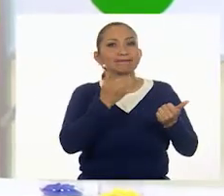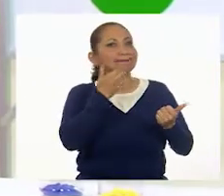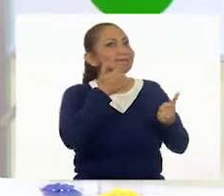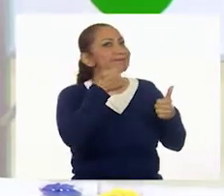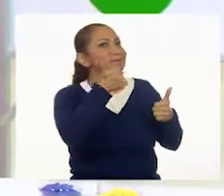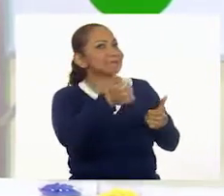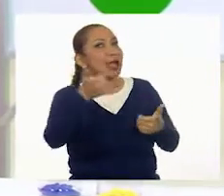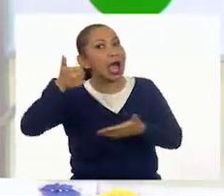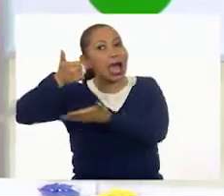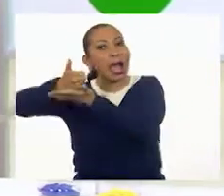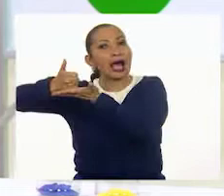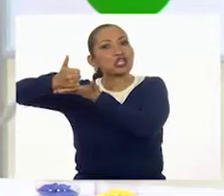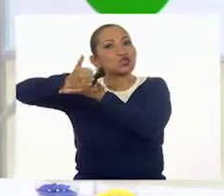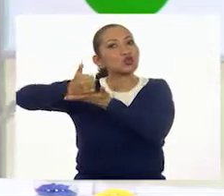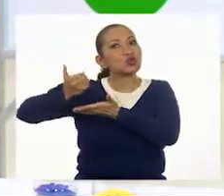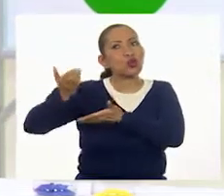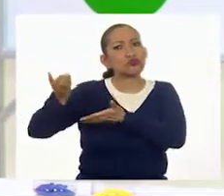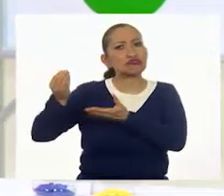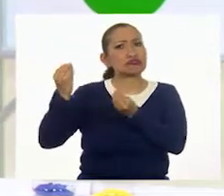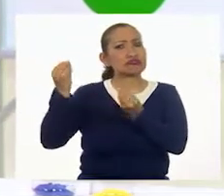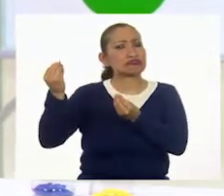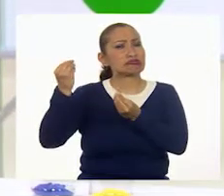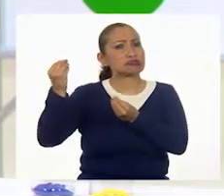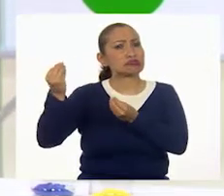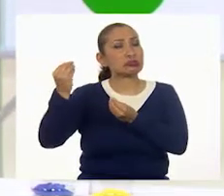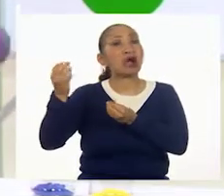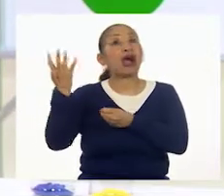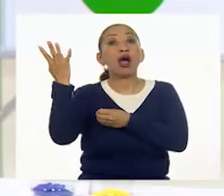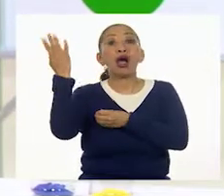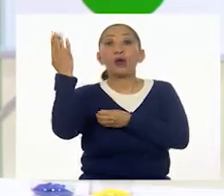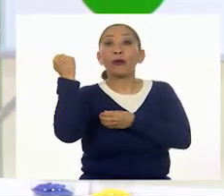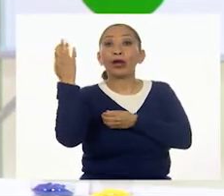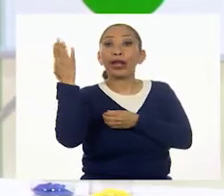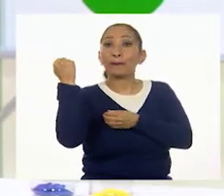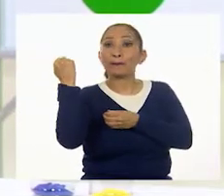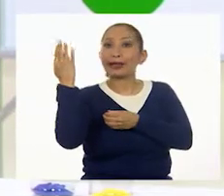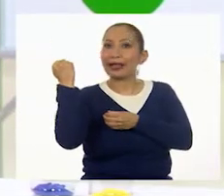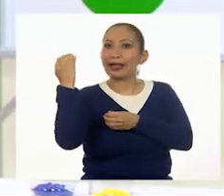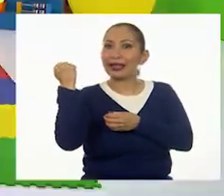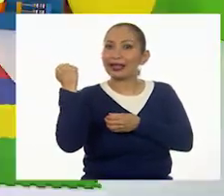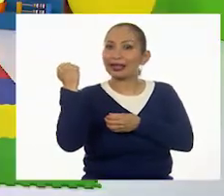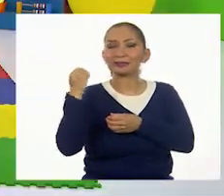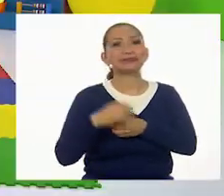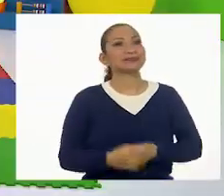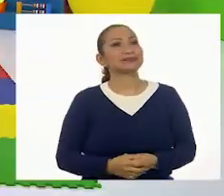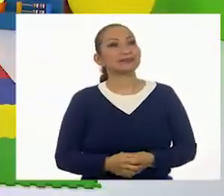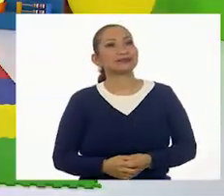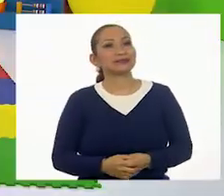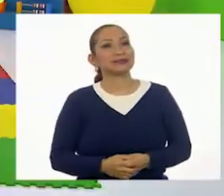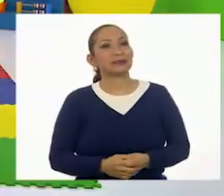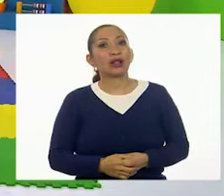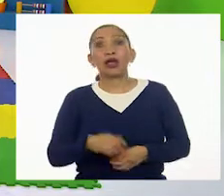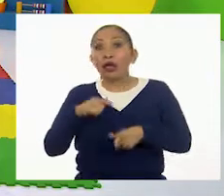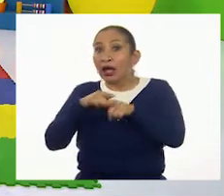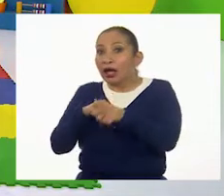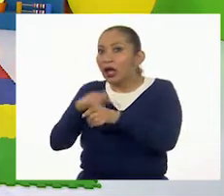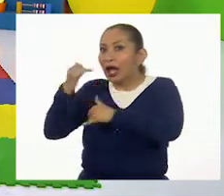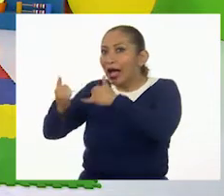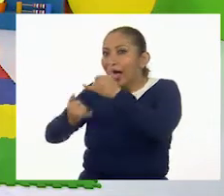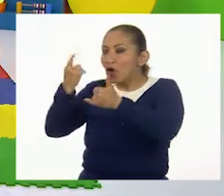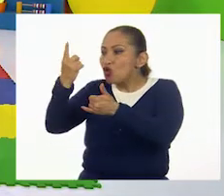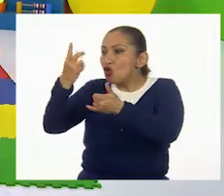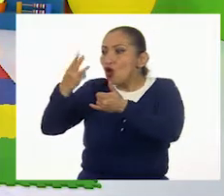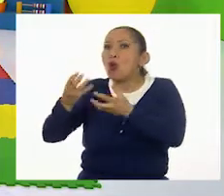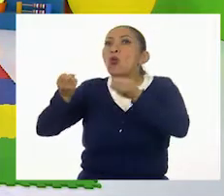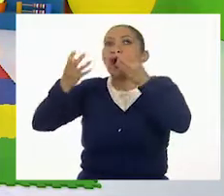¡Excelente! Del color azul hay muchos botones, porque son nueve. ¿Y si seguimos jugando con el